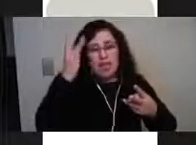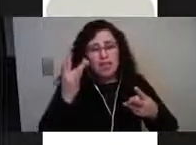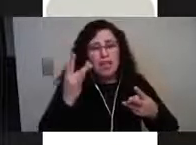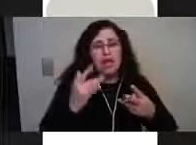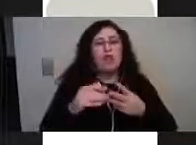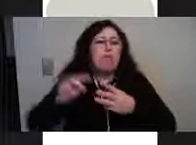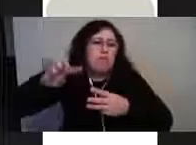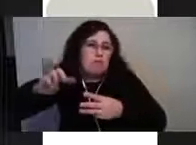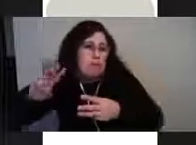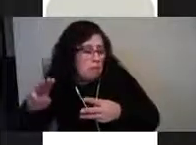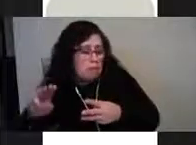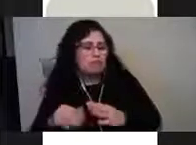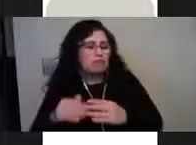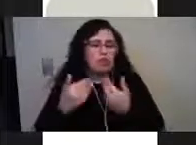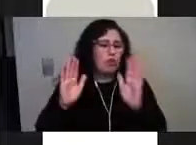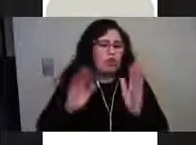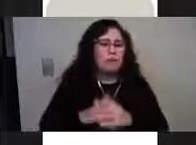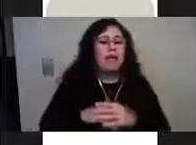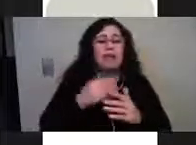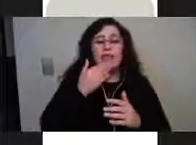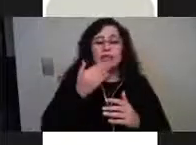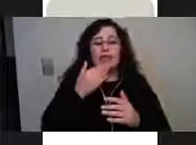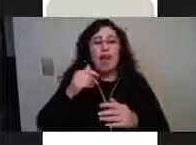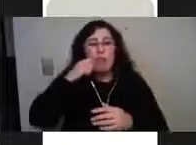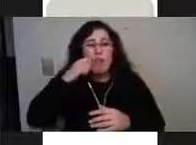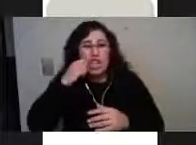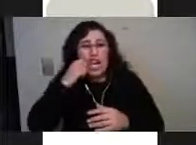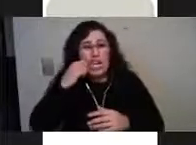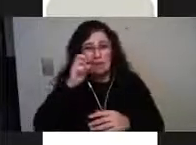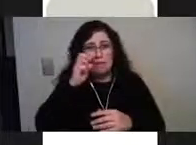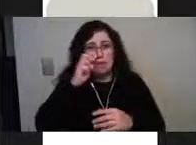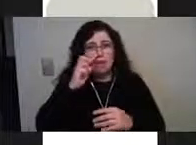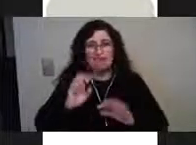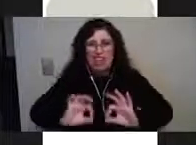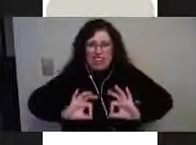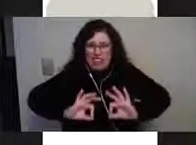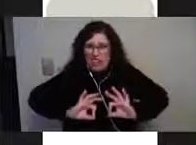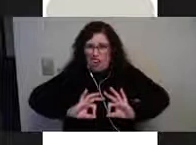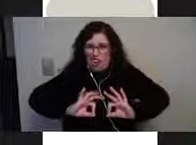orina también tiene que ver con algunas alteraciones renales que pueden afectar